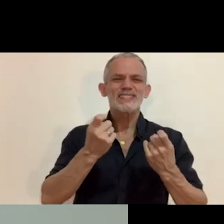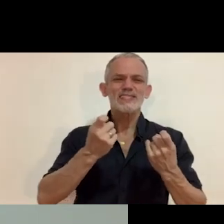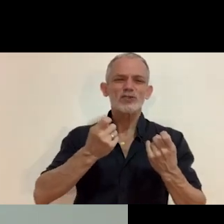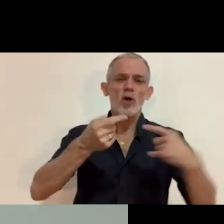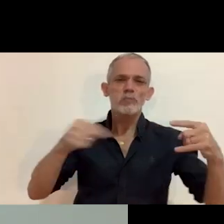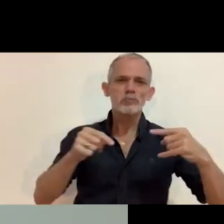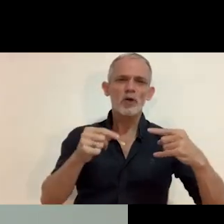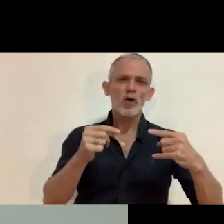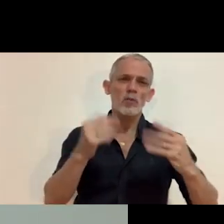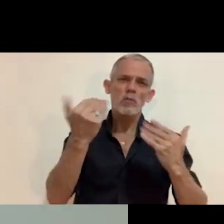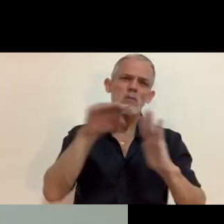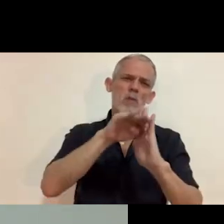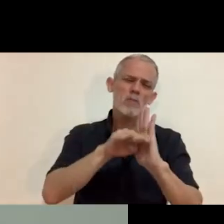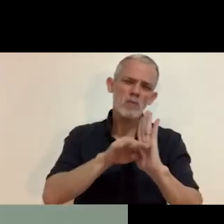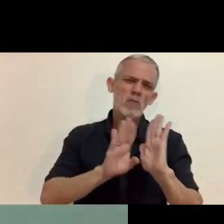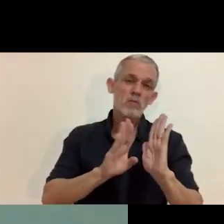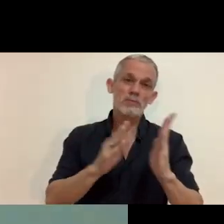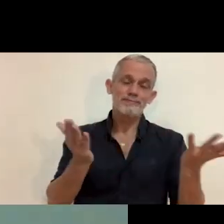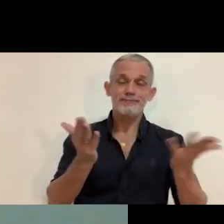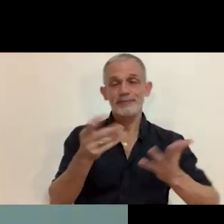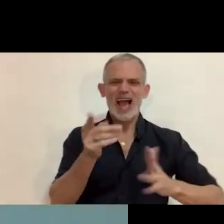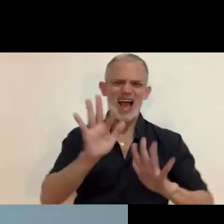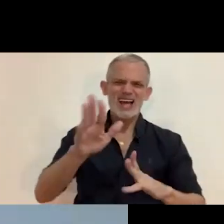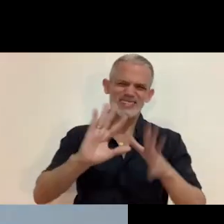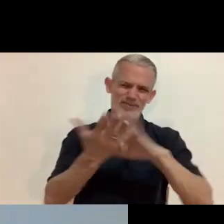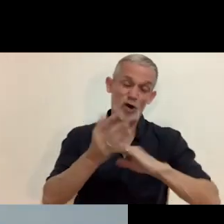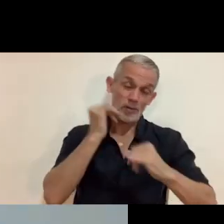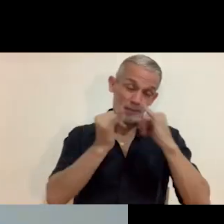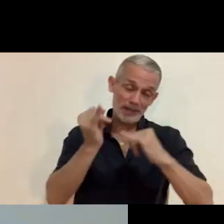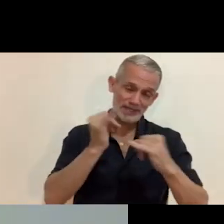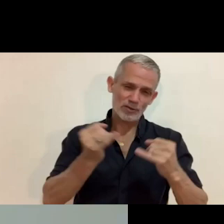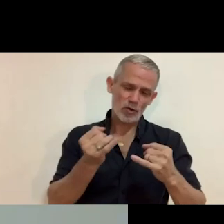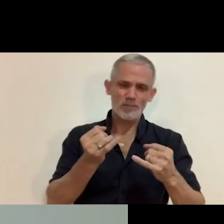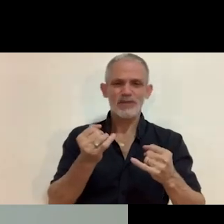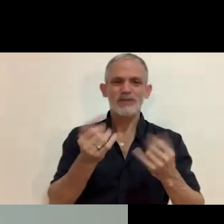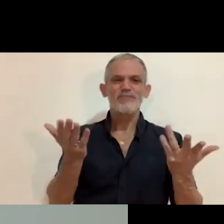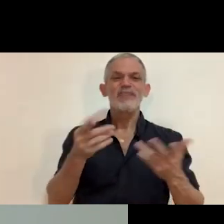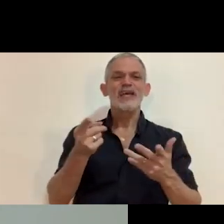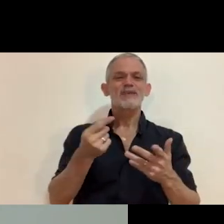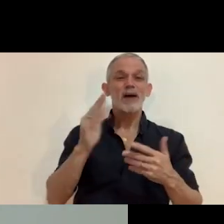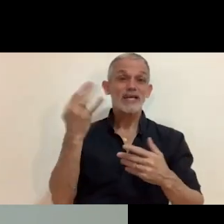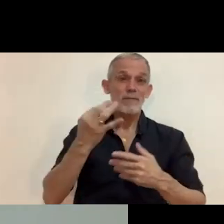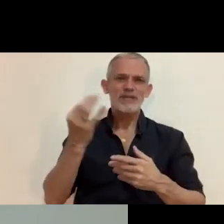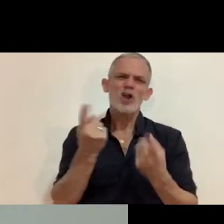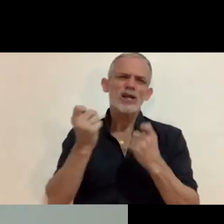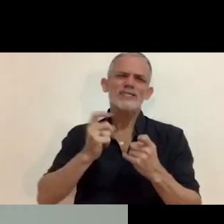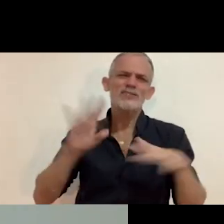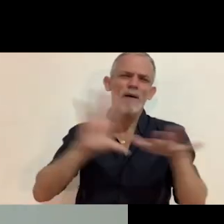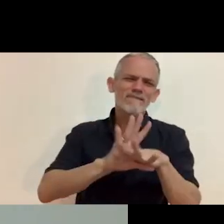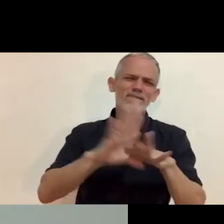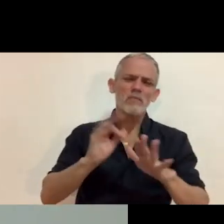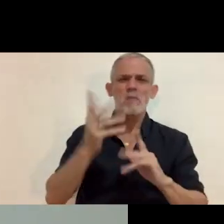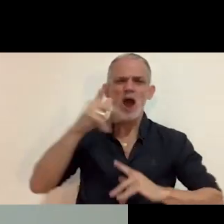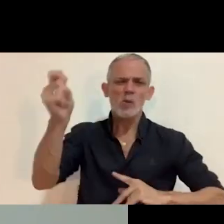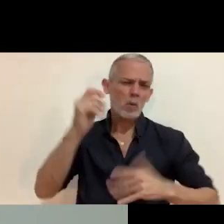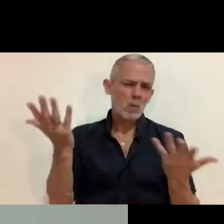menos sería un poco vulgar la manera que lo estoy expresando, pero sería eso, como no necesito tanta certeza para procesar y es